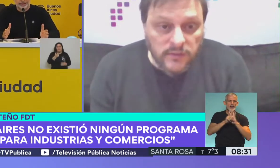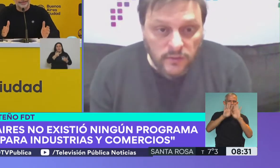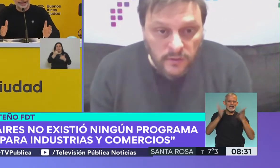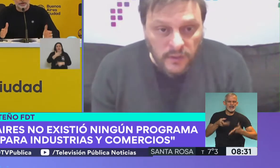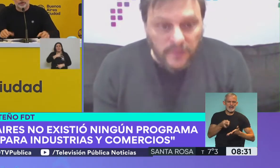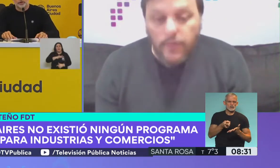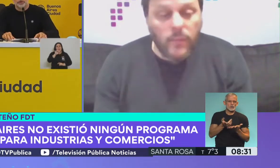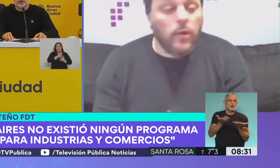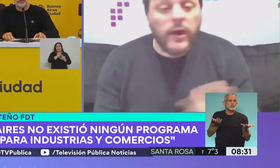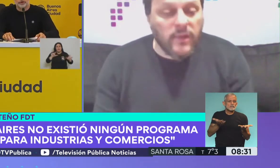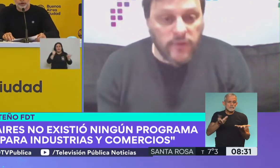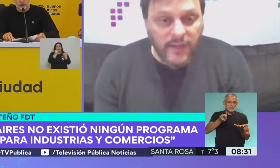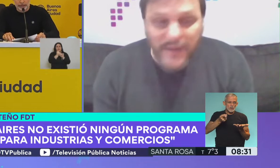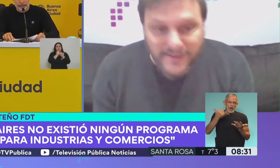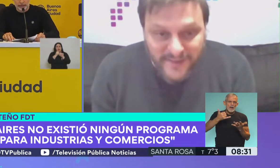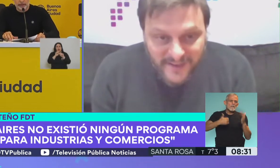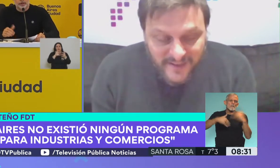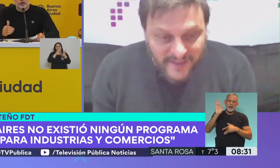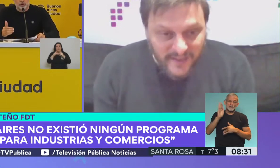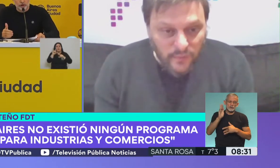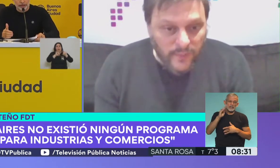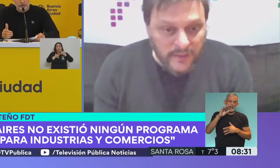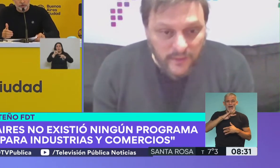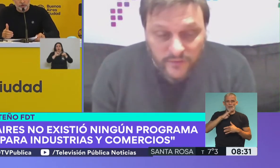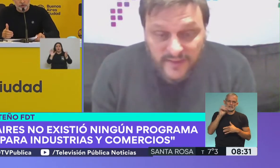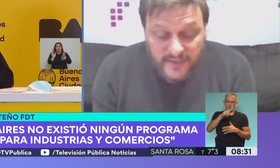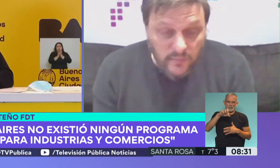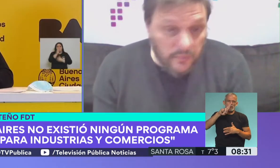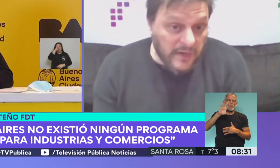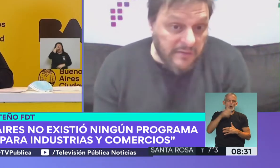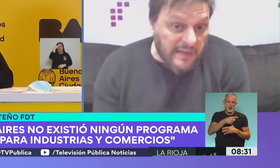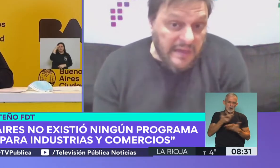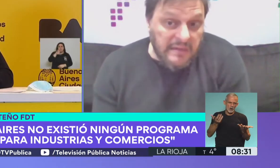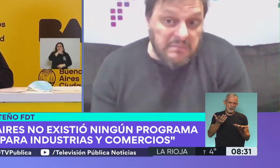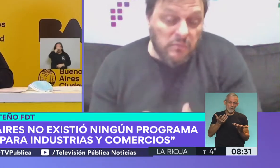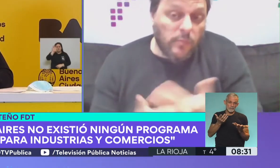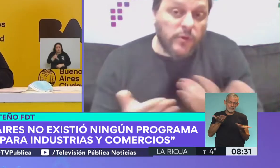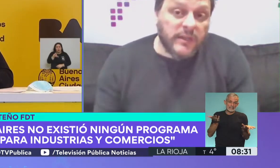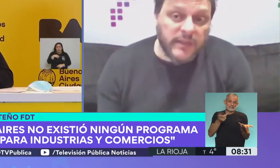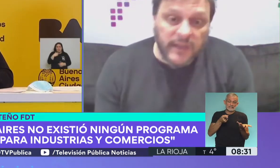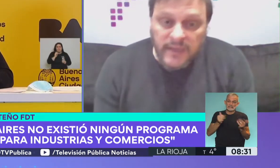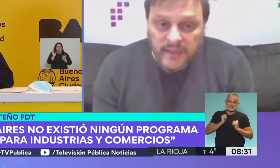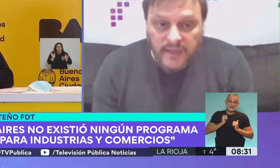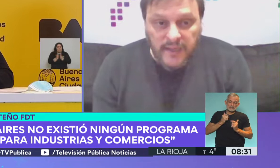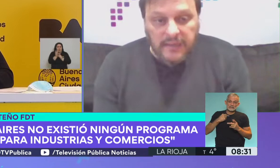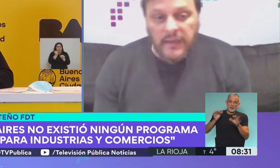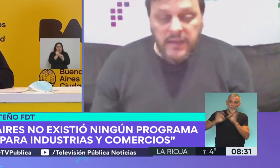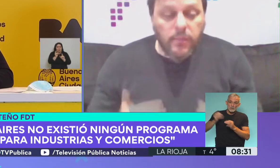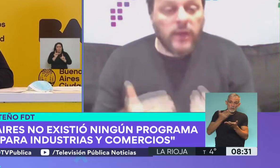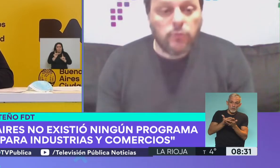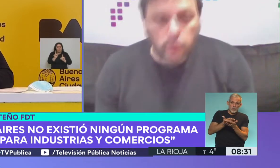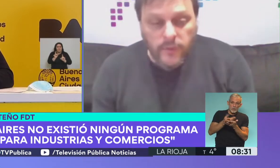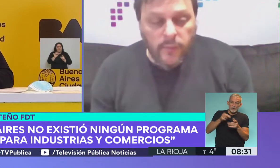en un contexto de abrumadora mayoría amarilla por parte del oficialismo. Porque la verdad es que uno podría entender